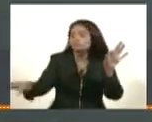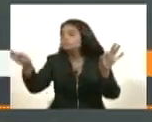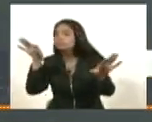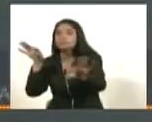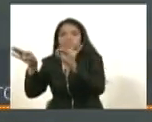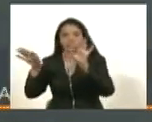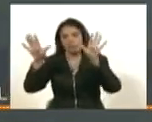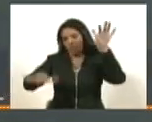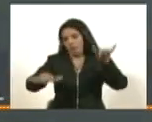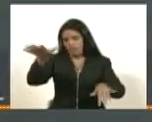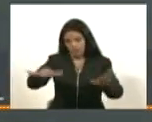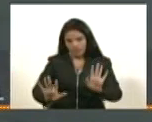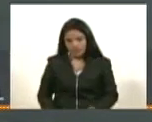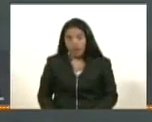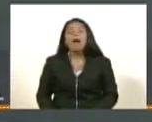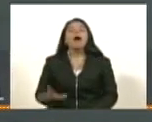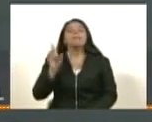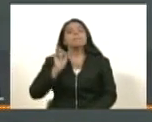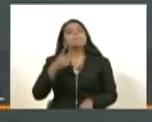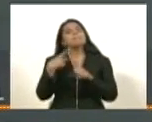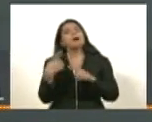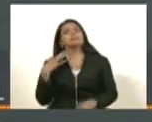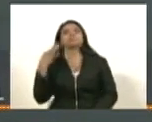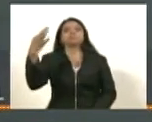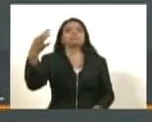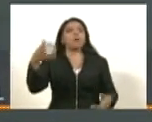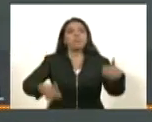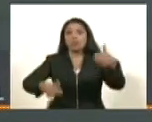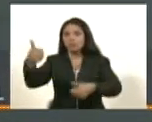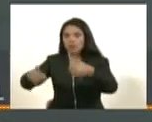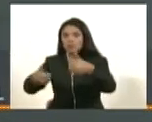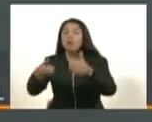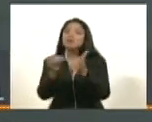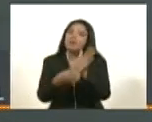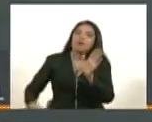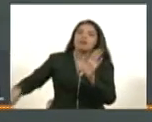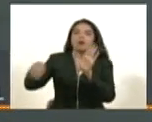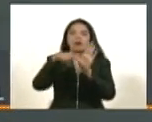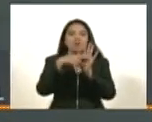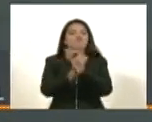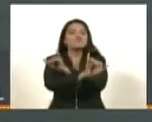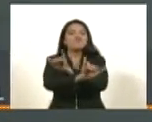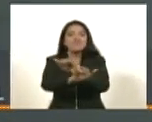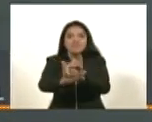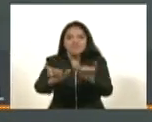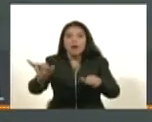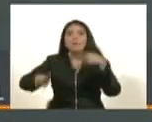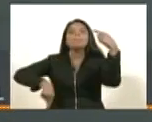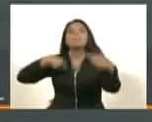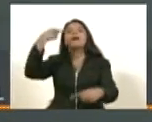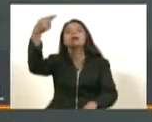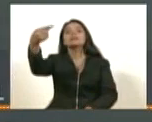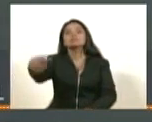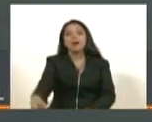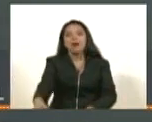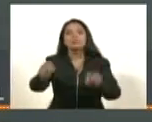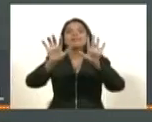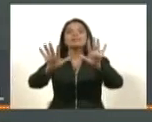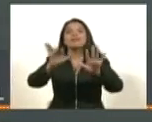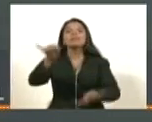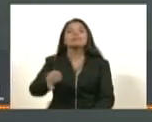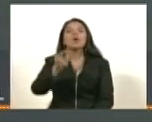En relación a las postulaciones, también reiterar que culminan mañana 10 de